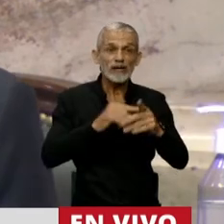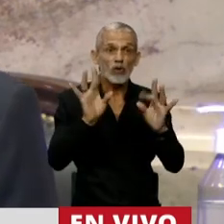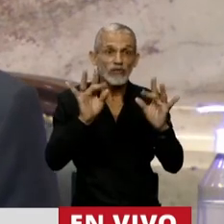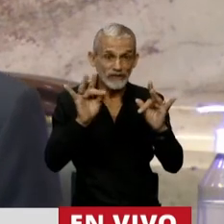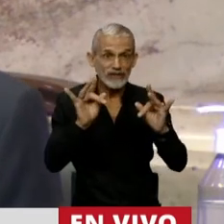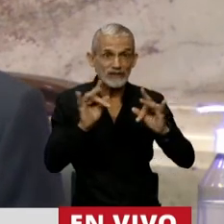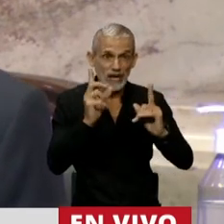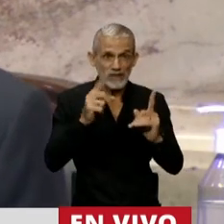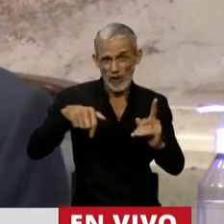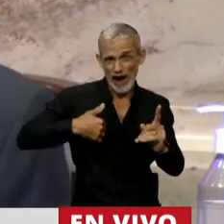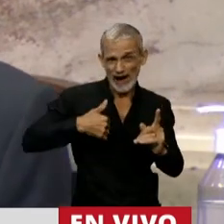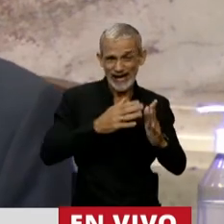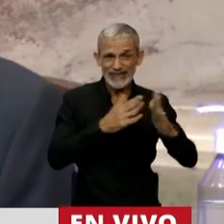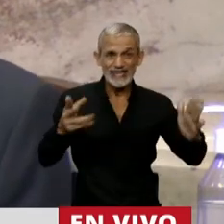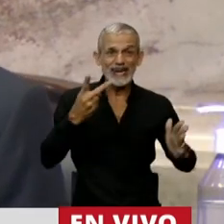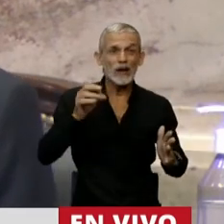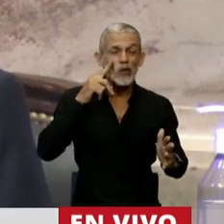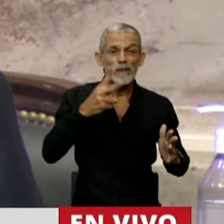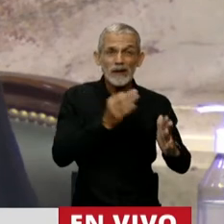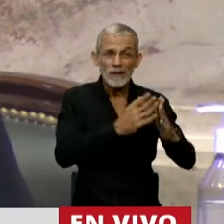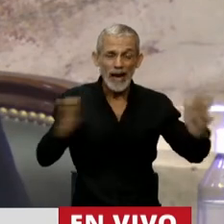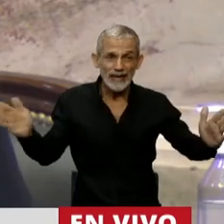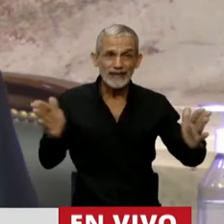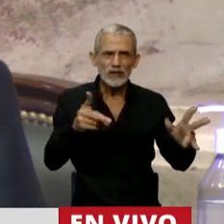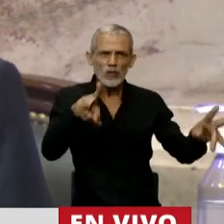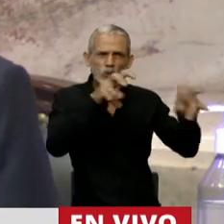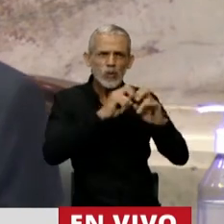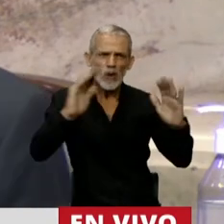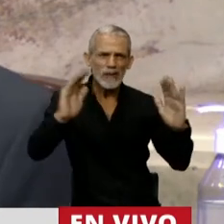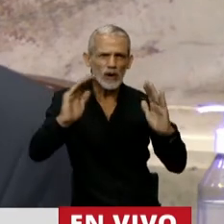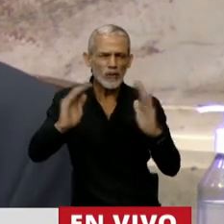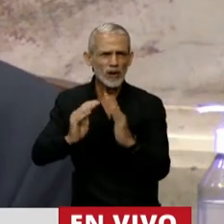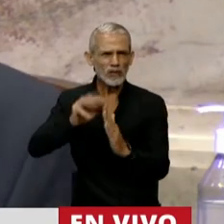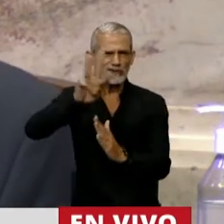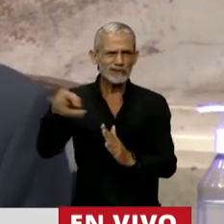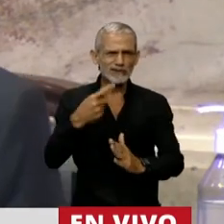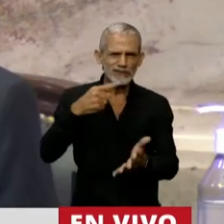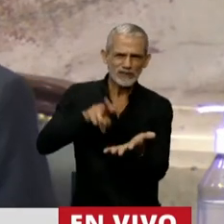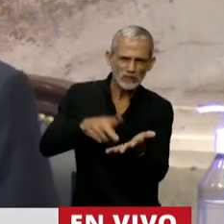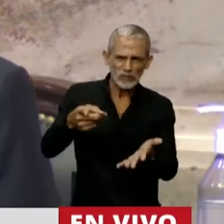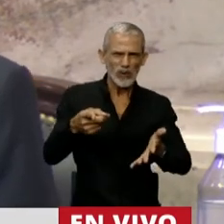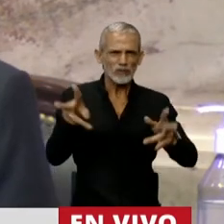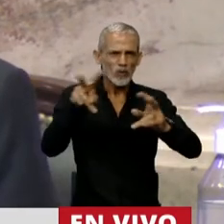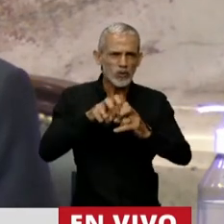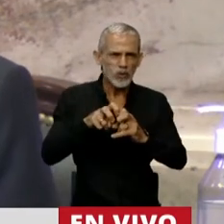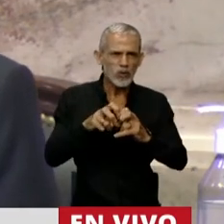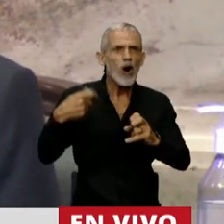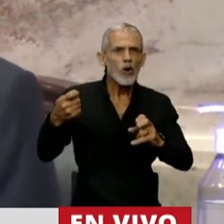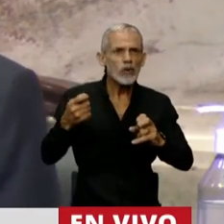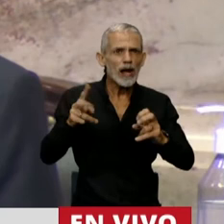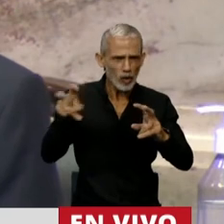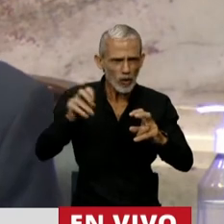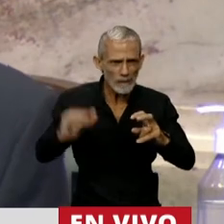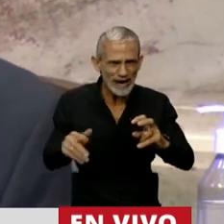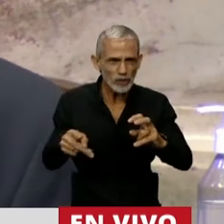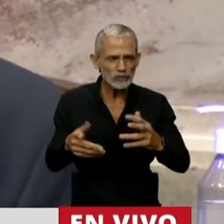como los que viene sufriendo la Argentina y de caída del Producto Bruto. Y vamos a estar acá dentro de un año viendo